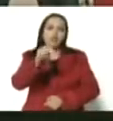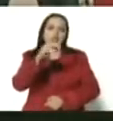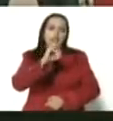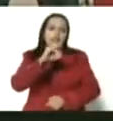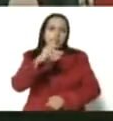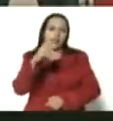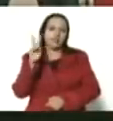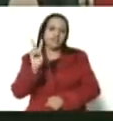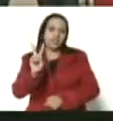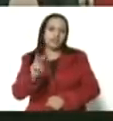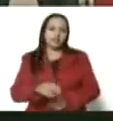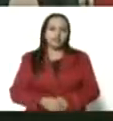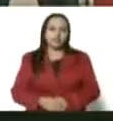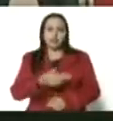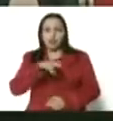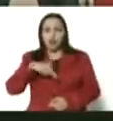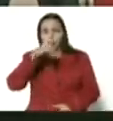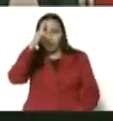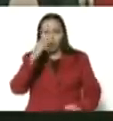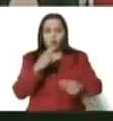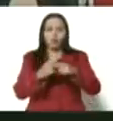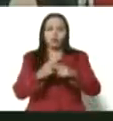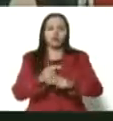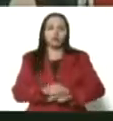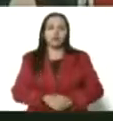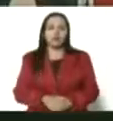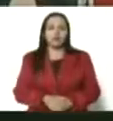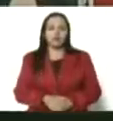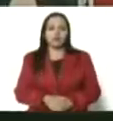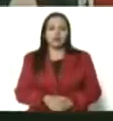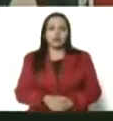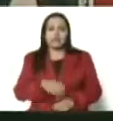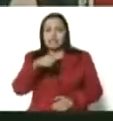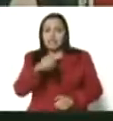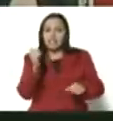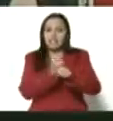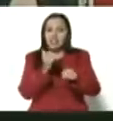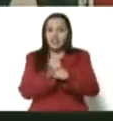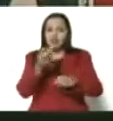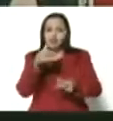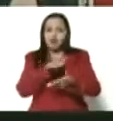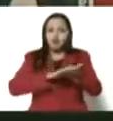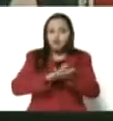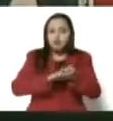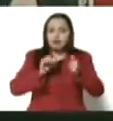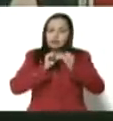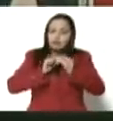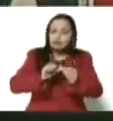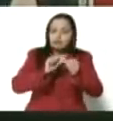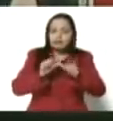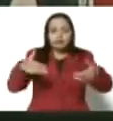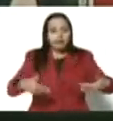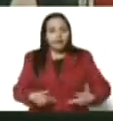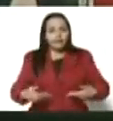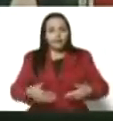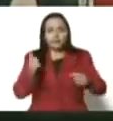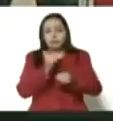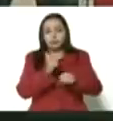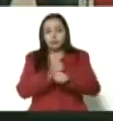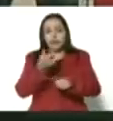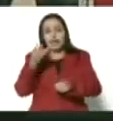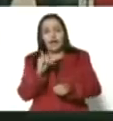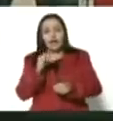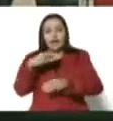No es solo un honor, es un resultado de un fructífero trabajo que tuvo